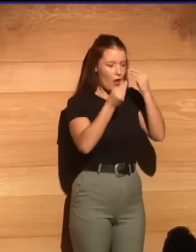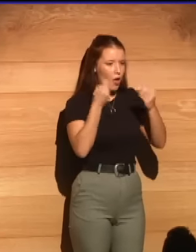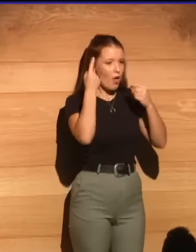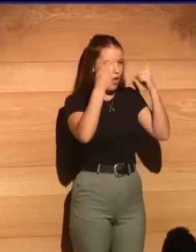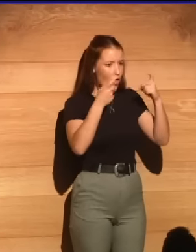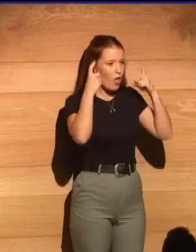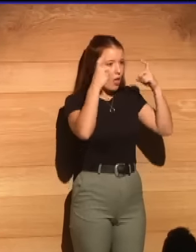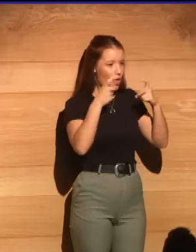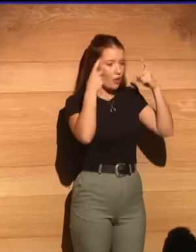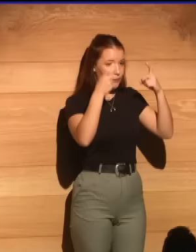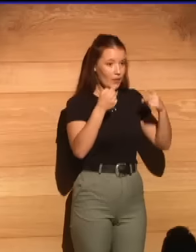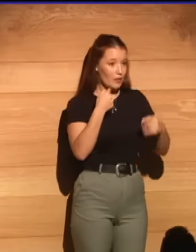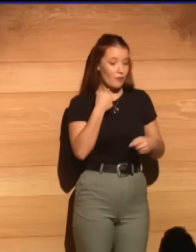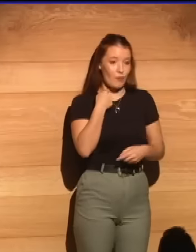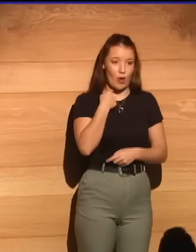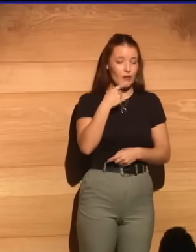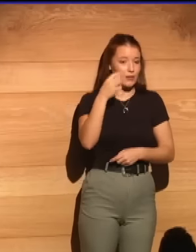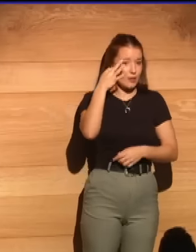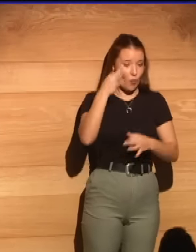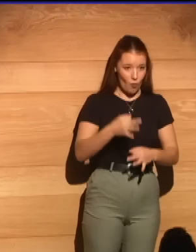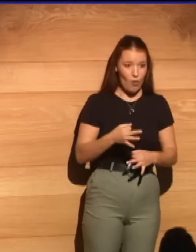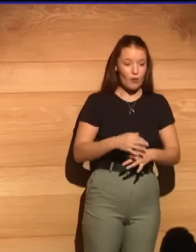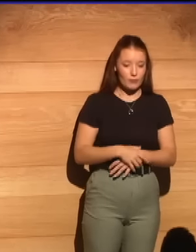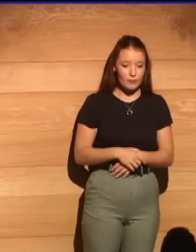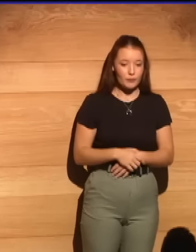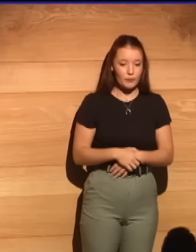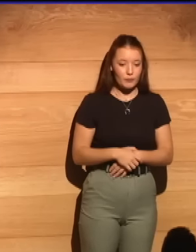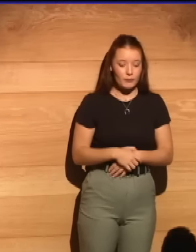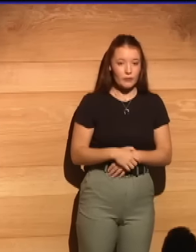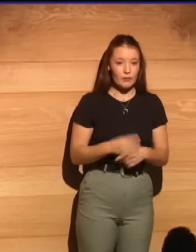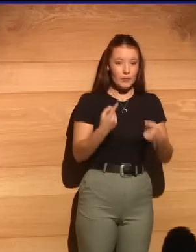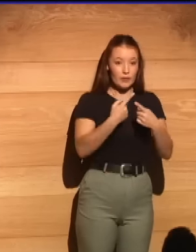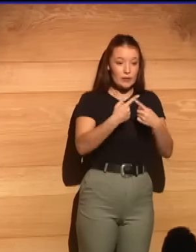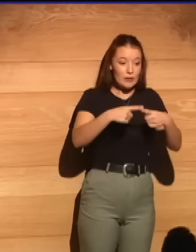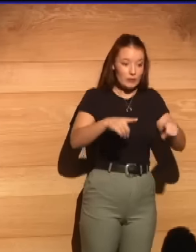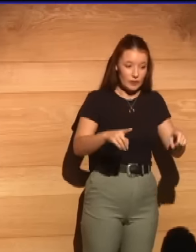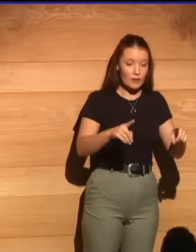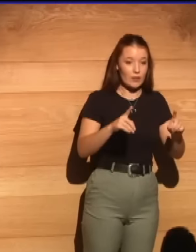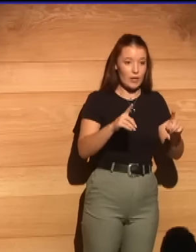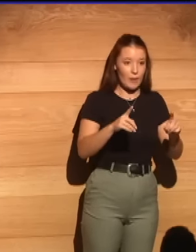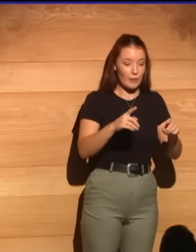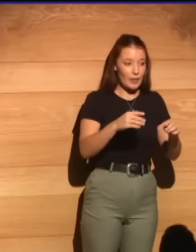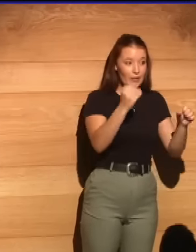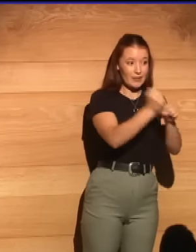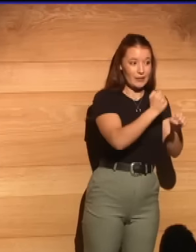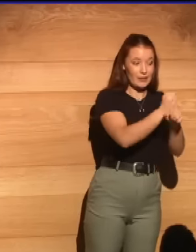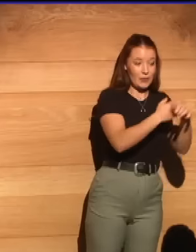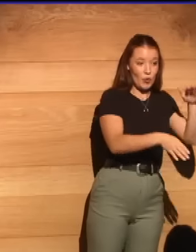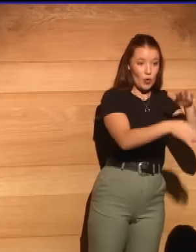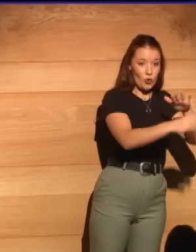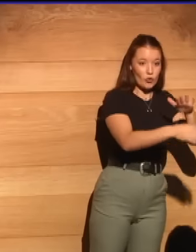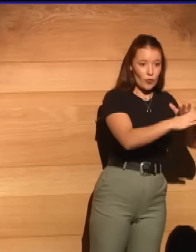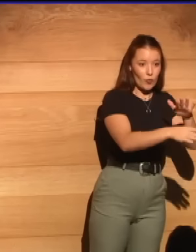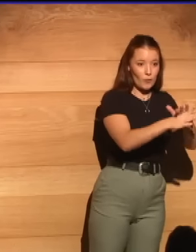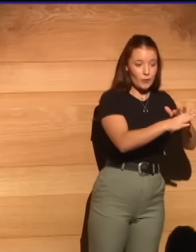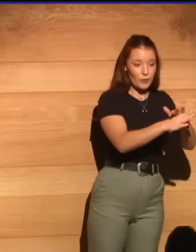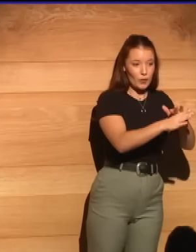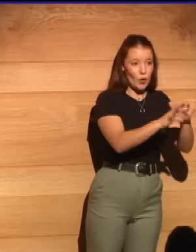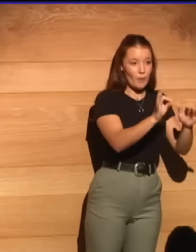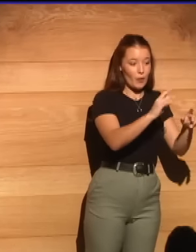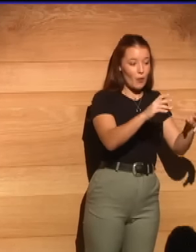bien has dicho, lo que ha permitido es que la diferencia entre poder seguir trabajando o no, entre poder seguir incluso tener una